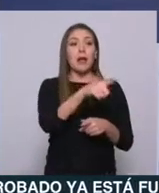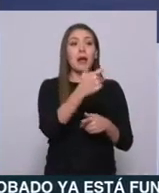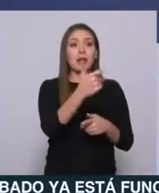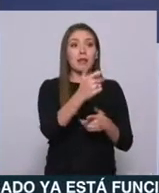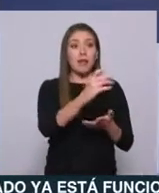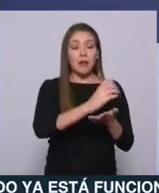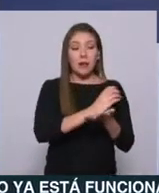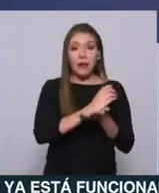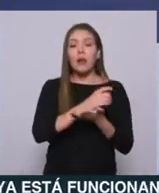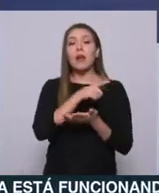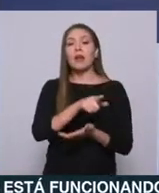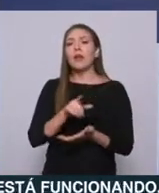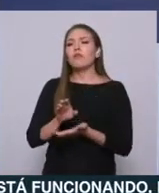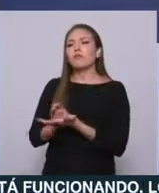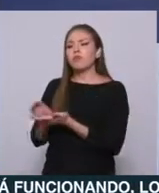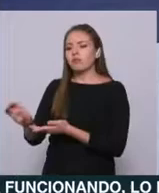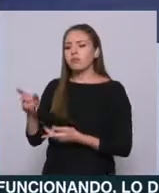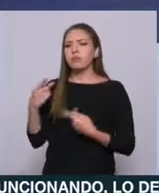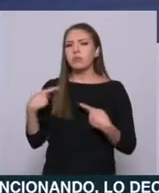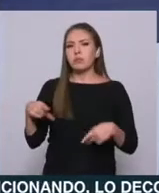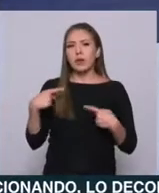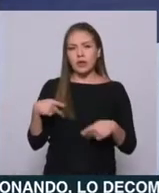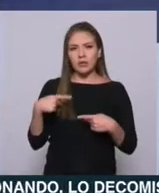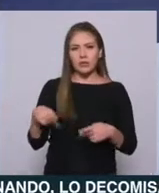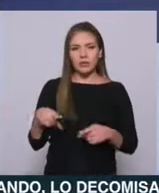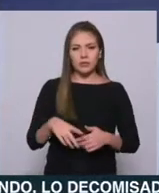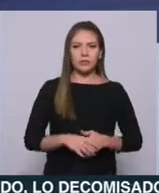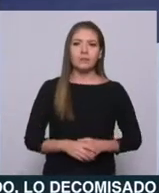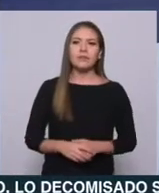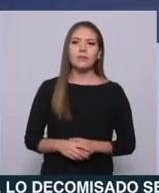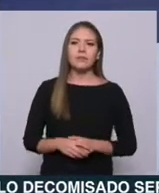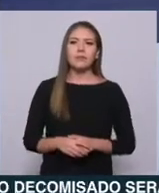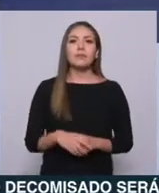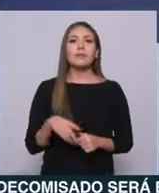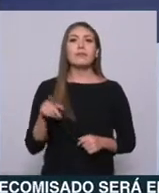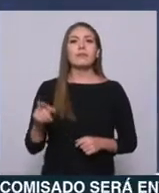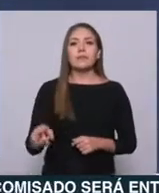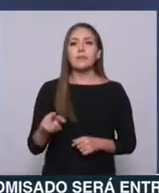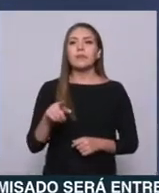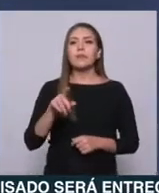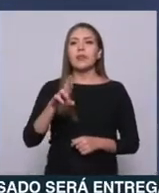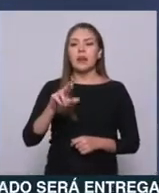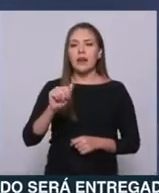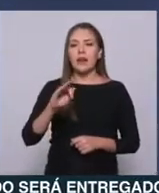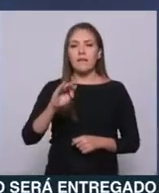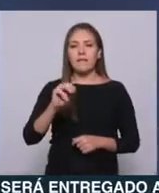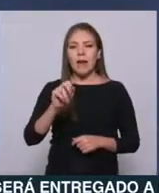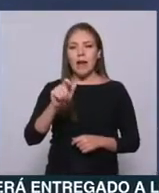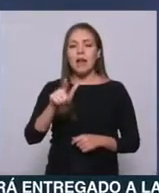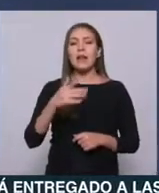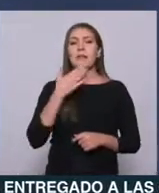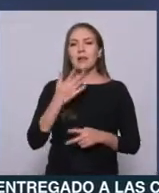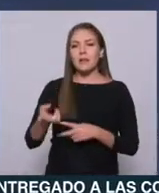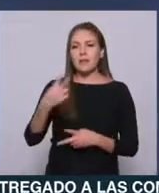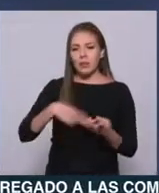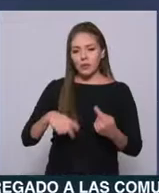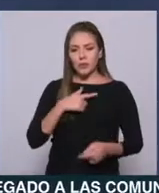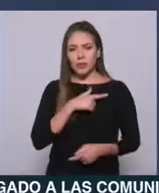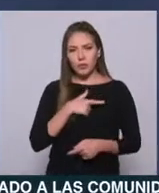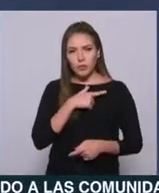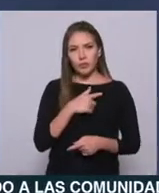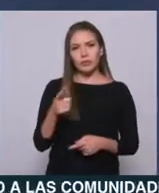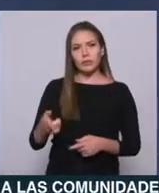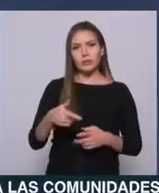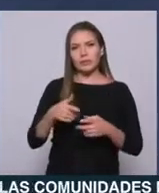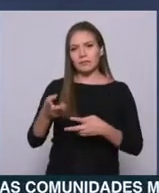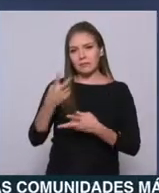recibimos con mucho gusto esta noche a Rafael Perusquía. Él es especialista en subasta. Rafael, bienvenido a Capital 21. Un gusto saludarlo. ¿Cómo le va? Gracias